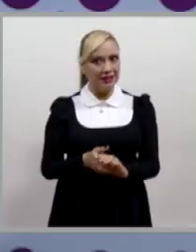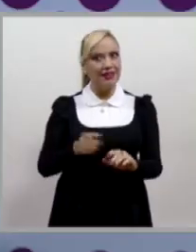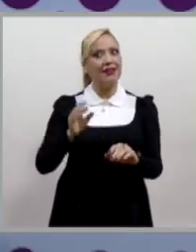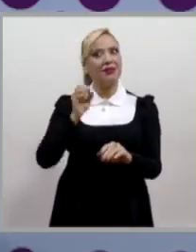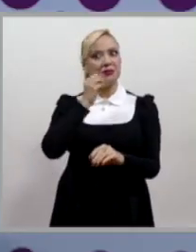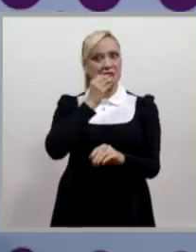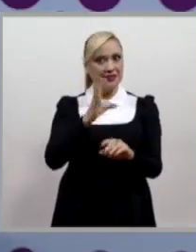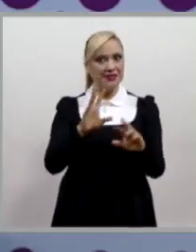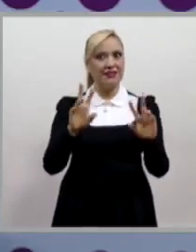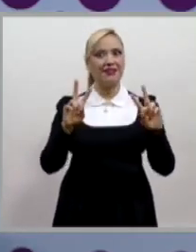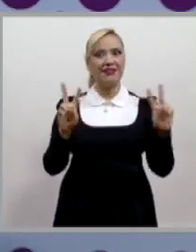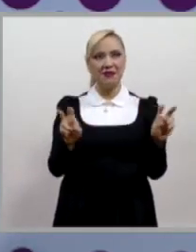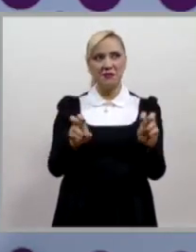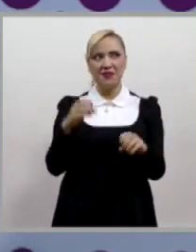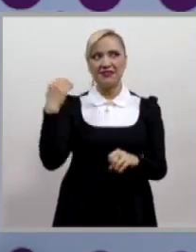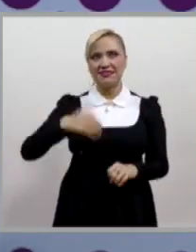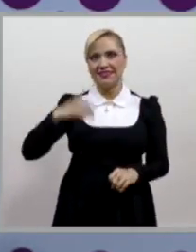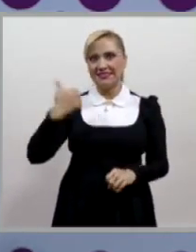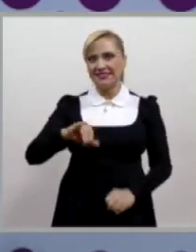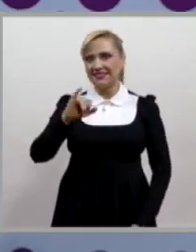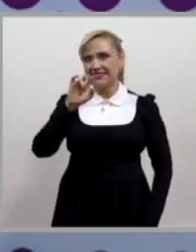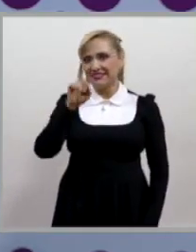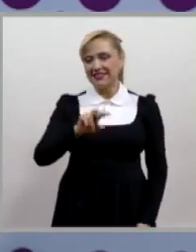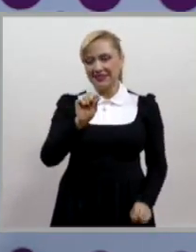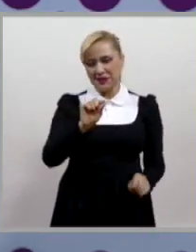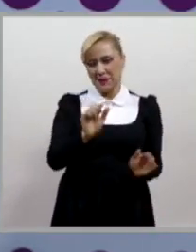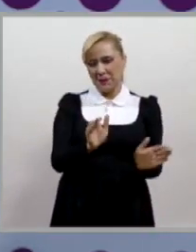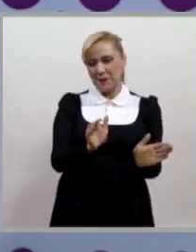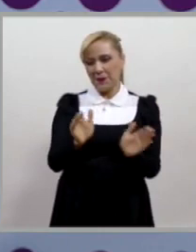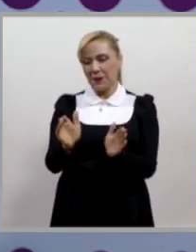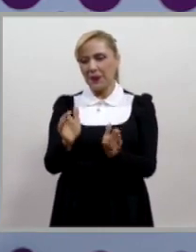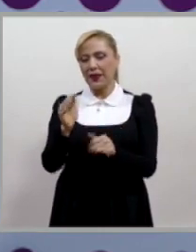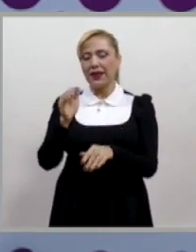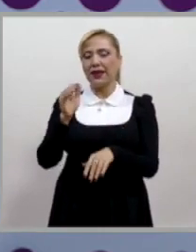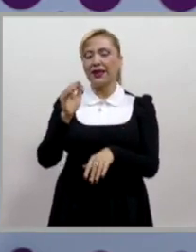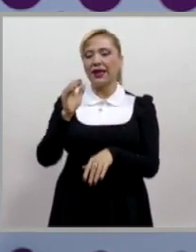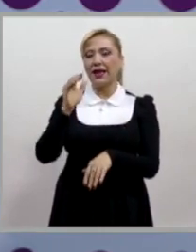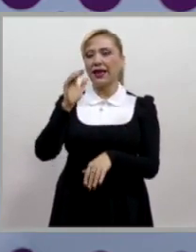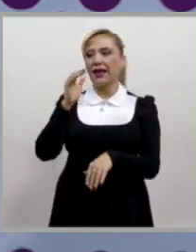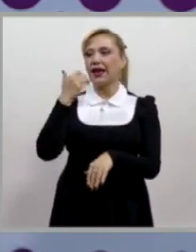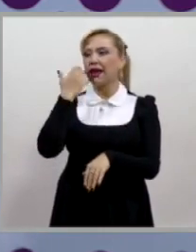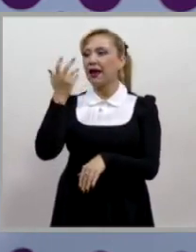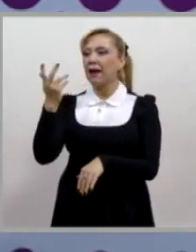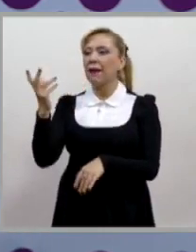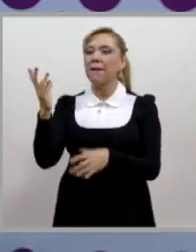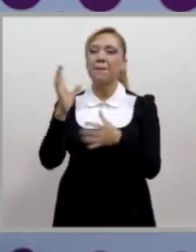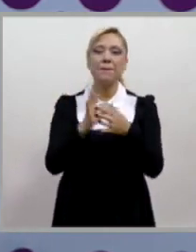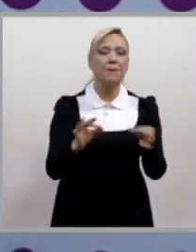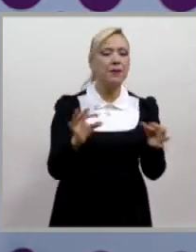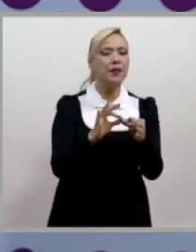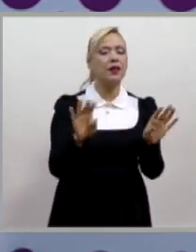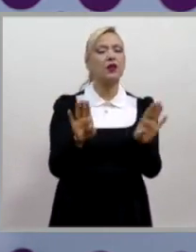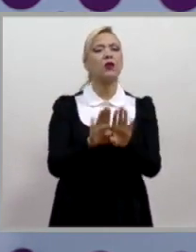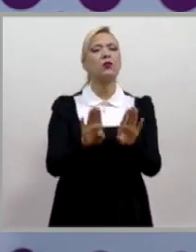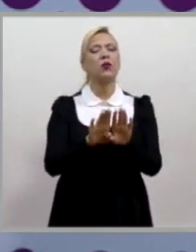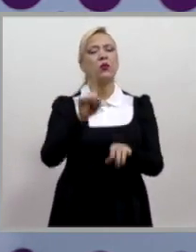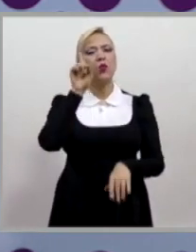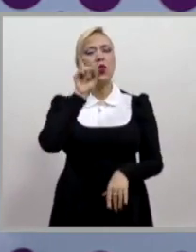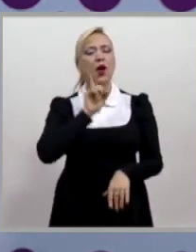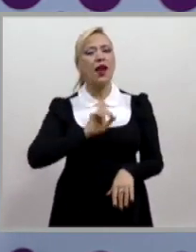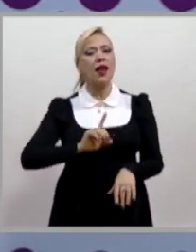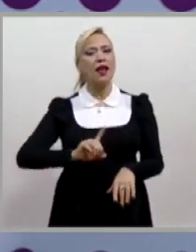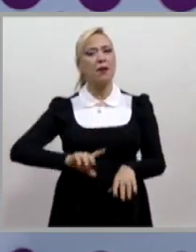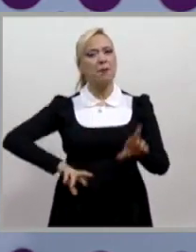sí, claro. hablando, Víctor. Quisiera también, antes de que se nos acabe el tiempo de del primer bloque, hablar sobre la participación de las mujeres,